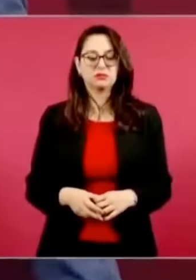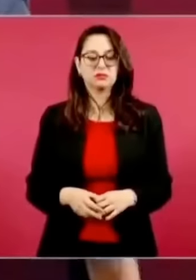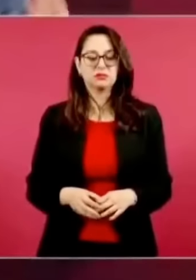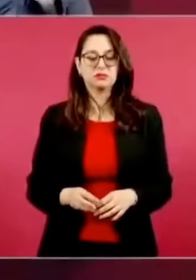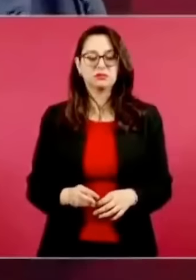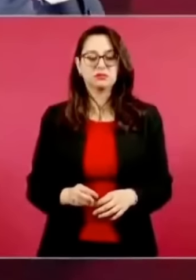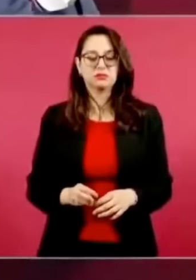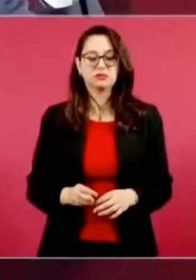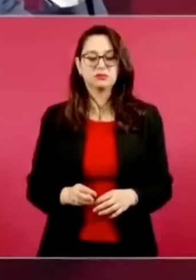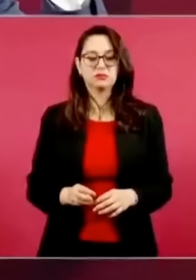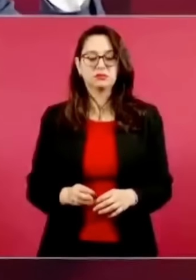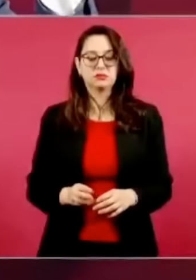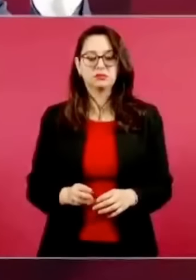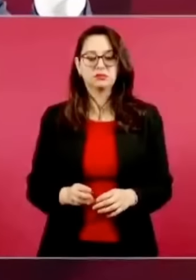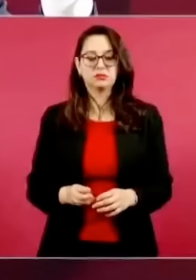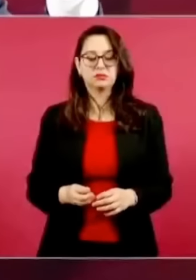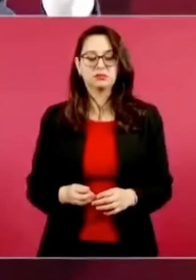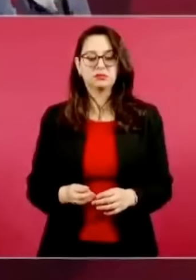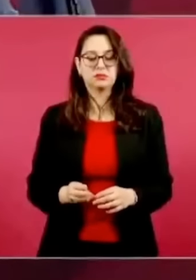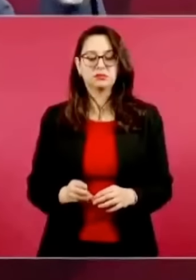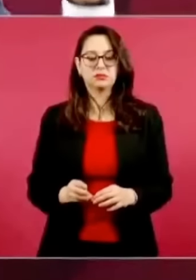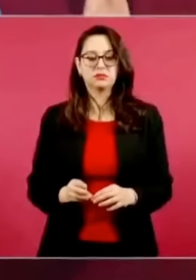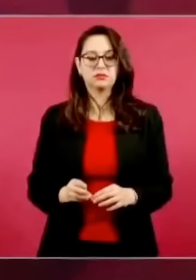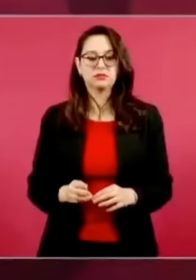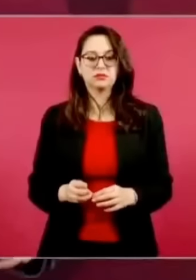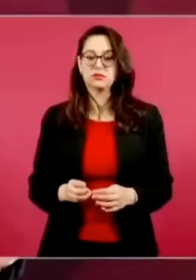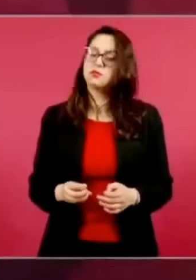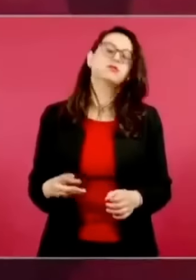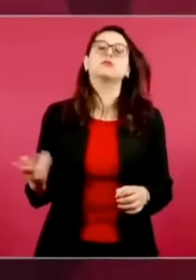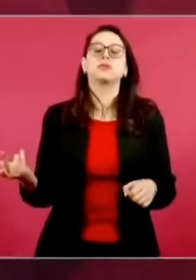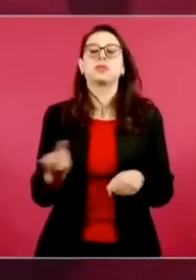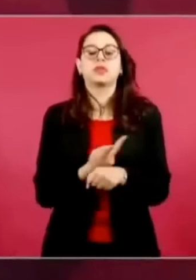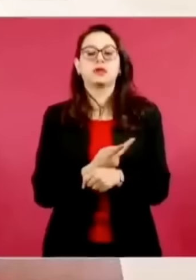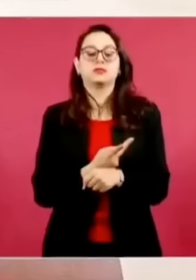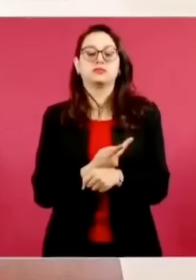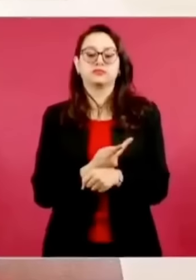¿qué ocasionó eso? Una ruptura.